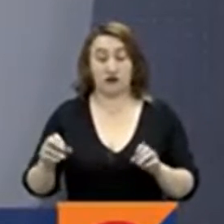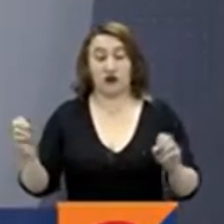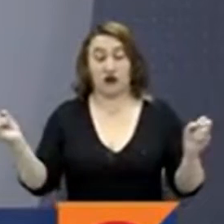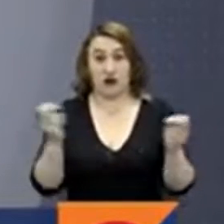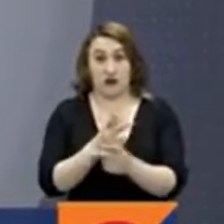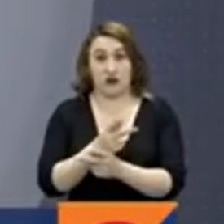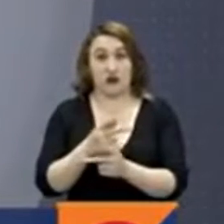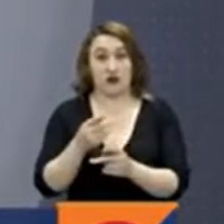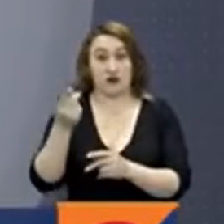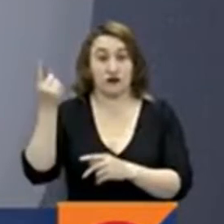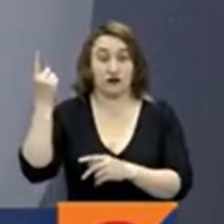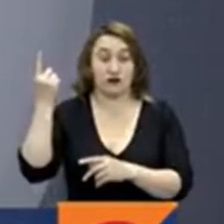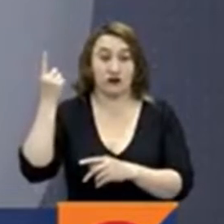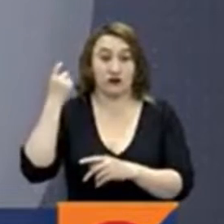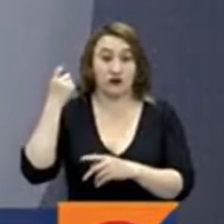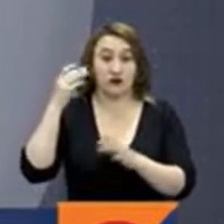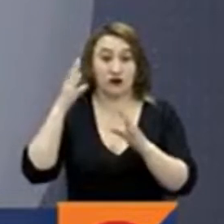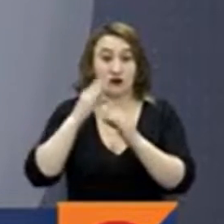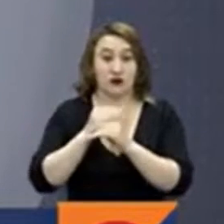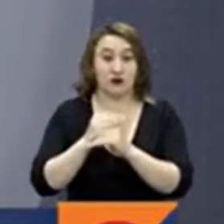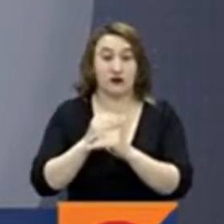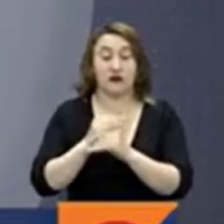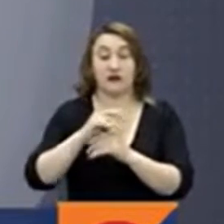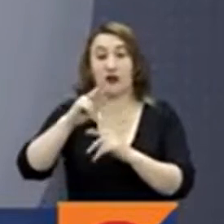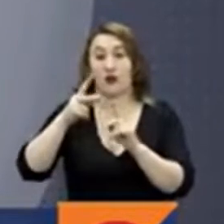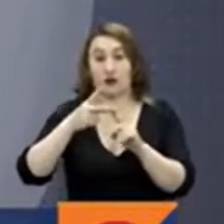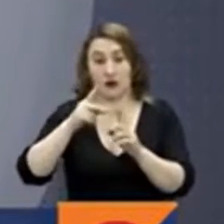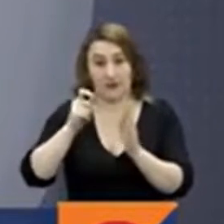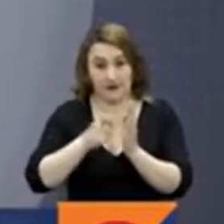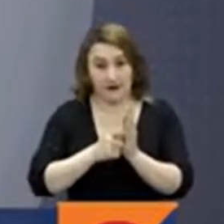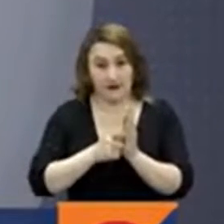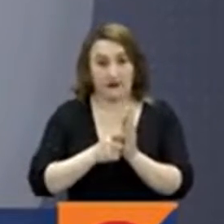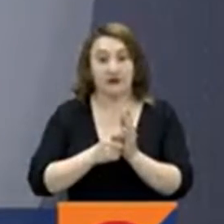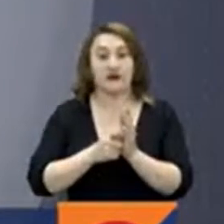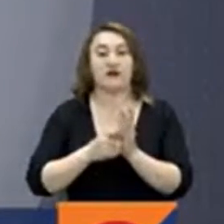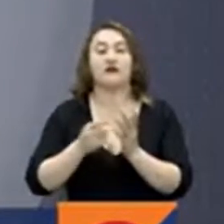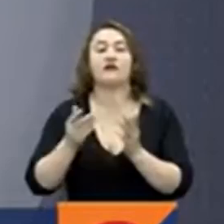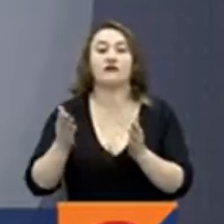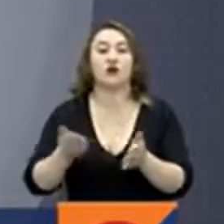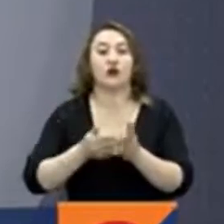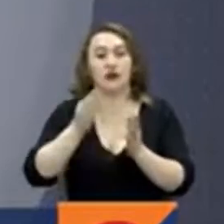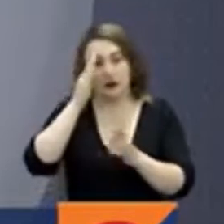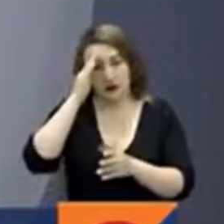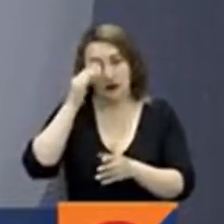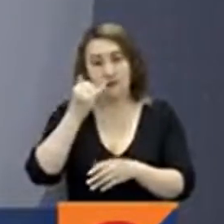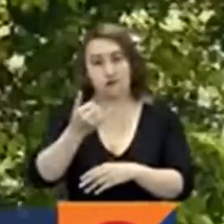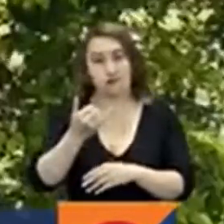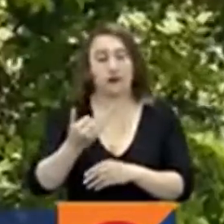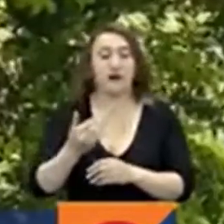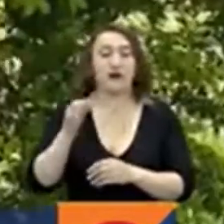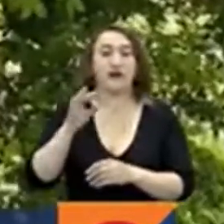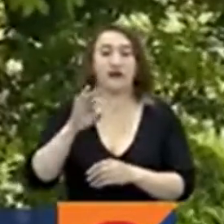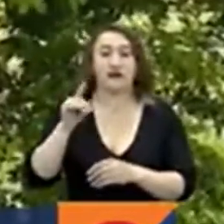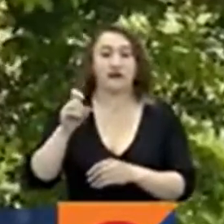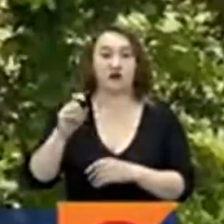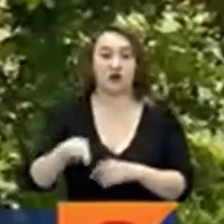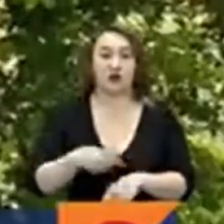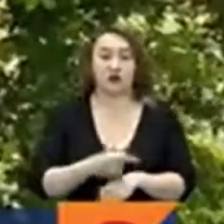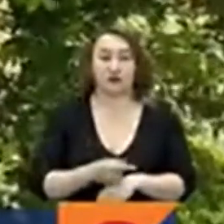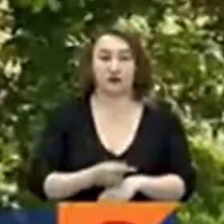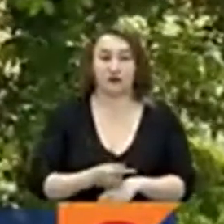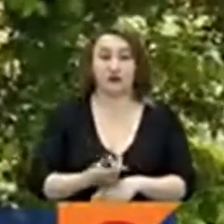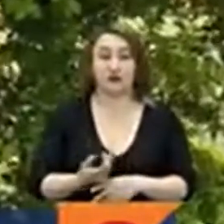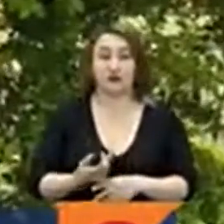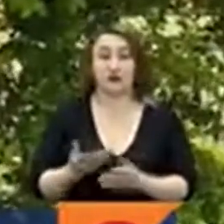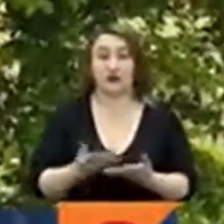ocurrido en la noche anterior es el segundo con artefactos explosivos que se da contra la policía en ese municipio en menos de 36 horas. Desde el municipio de